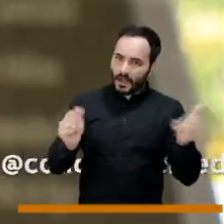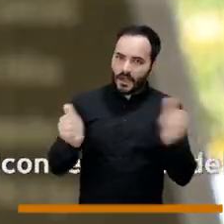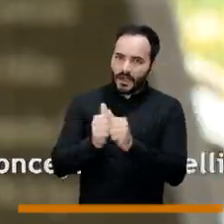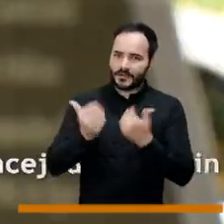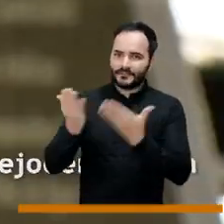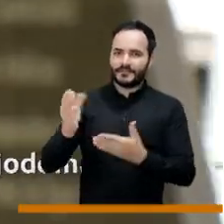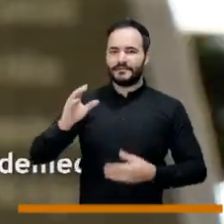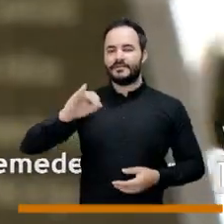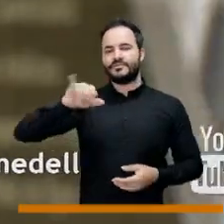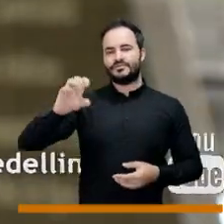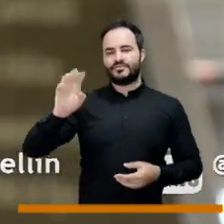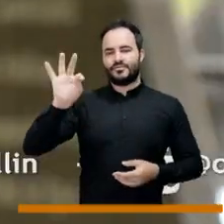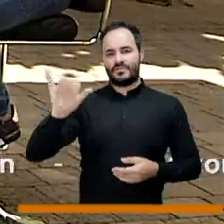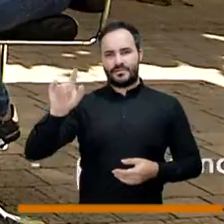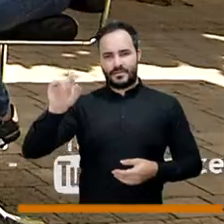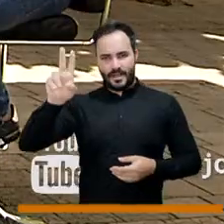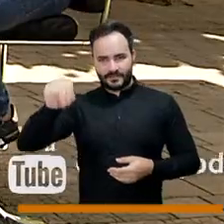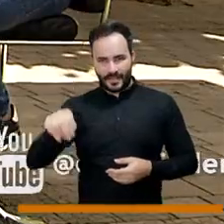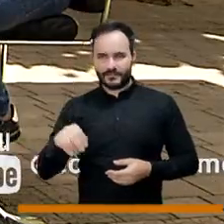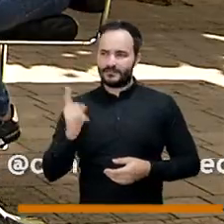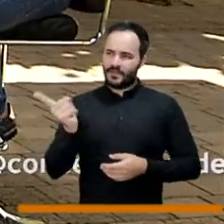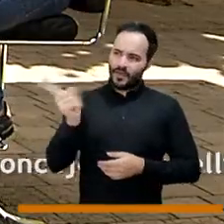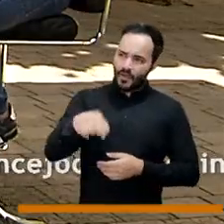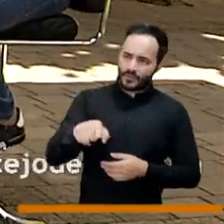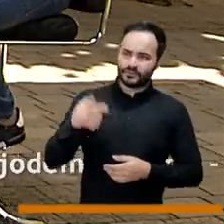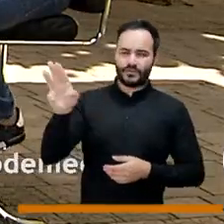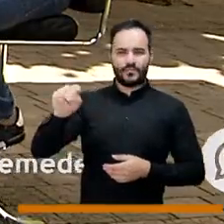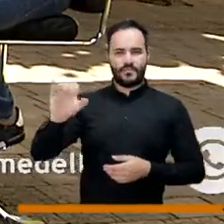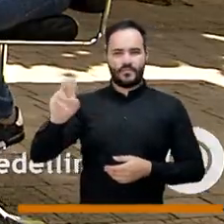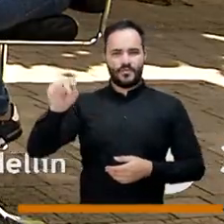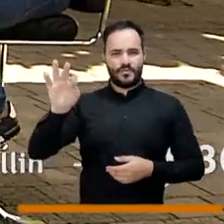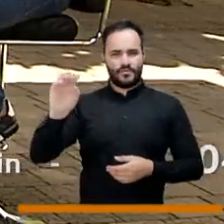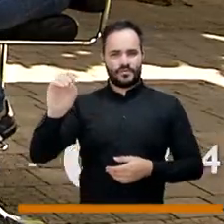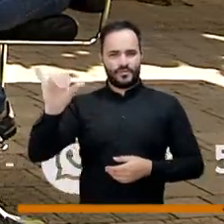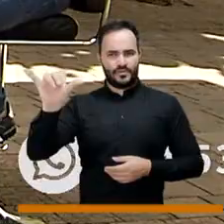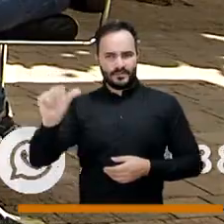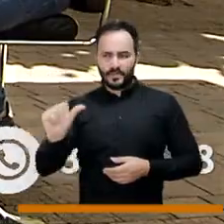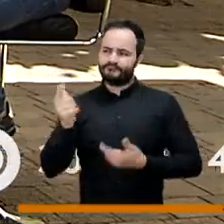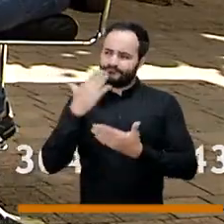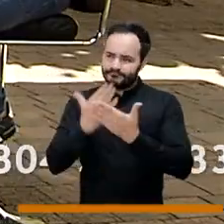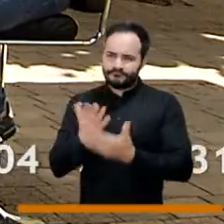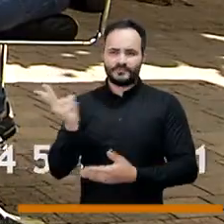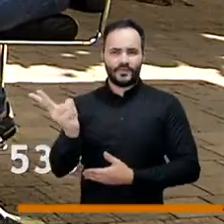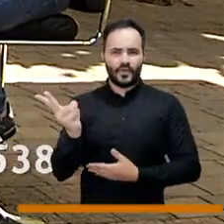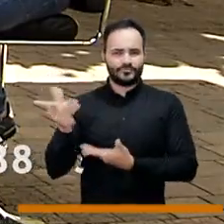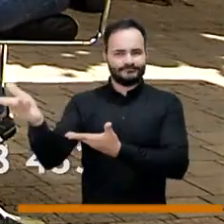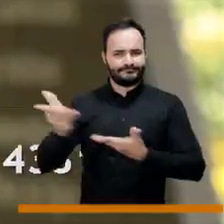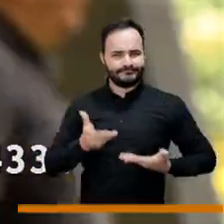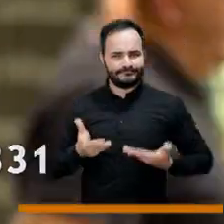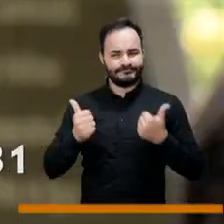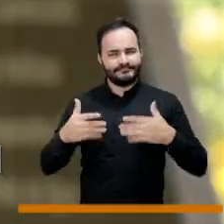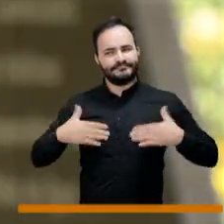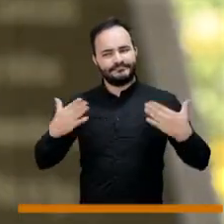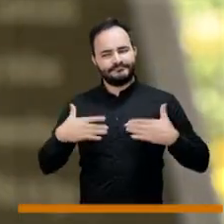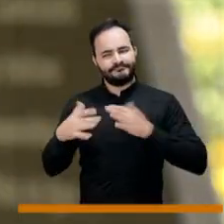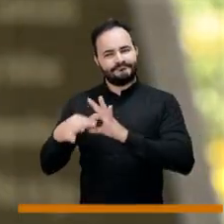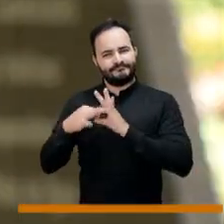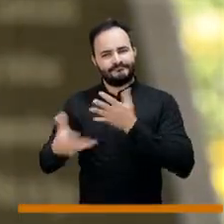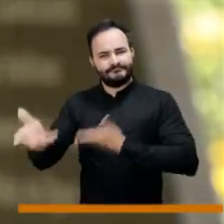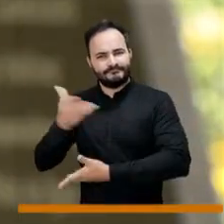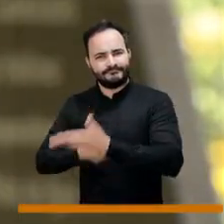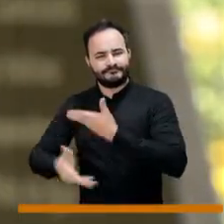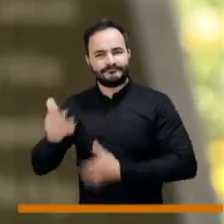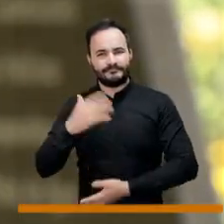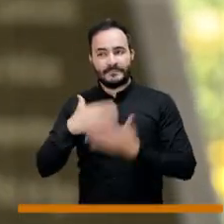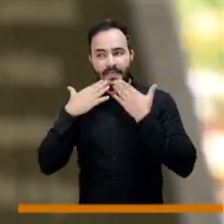Jonathan Calle, Quique Montoya. Bienvenidos, un gusto saludarlos y gracias por estar con nosotros en De Frente a la Gente. Y para